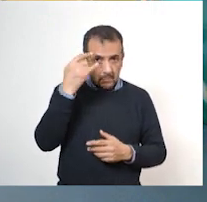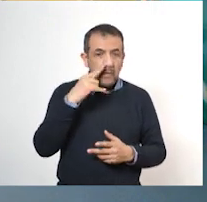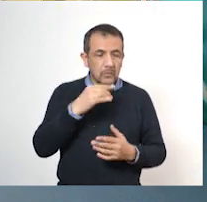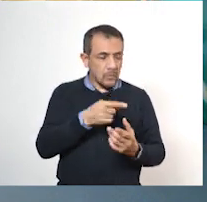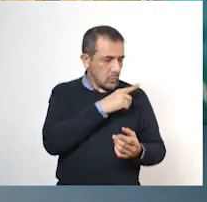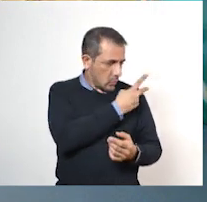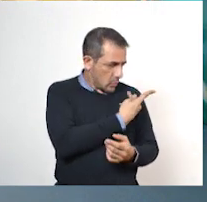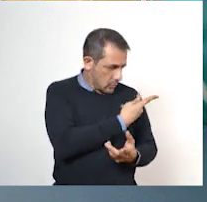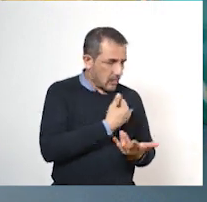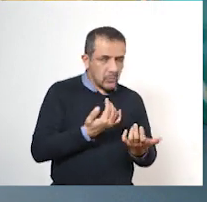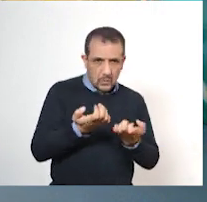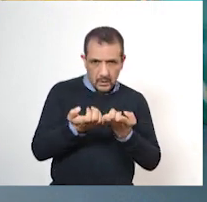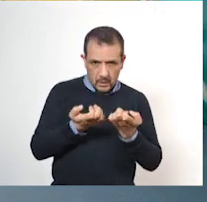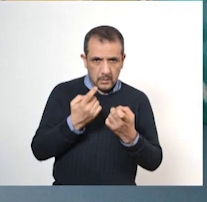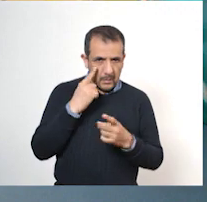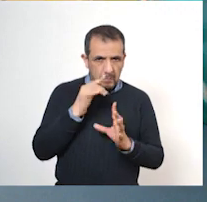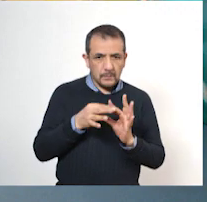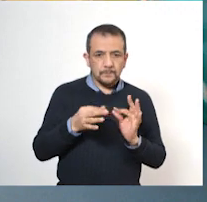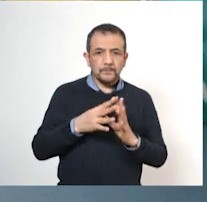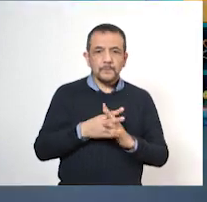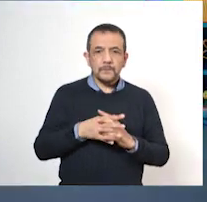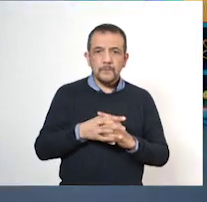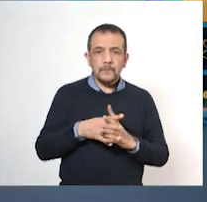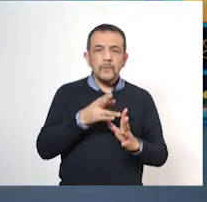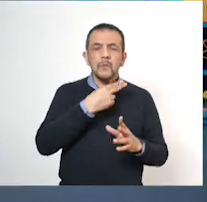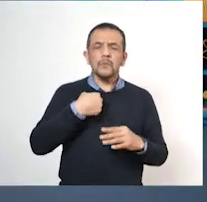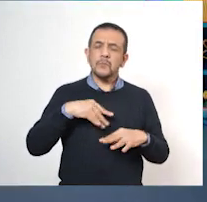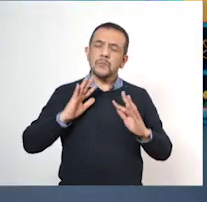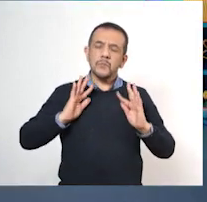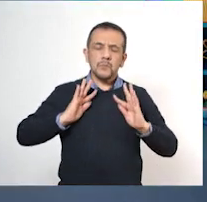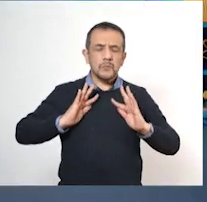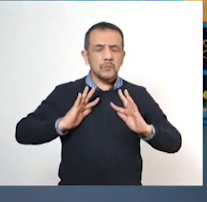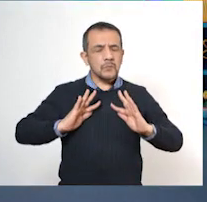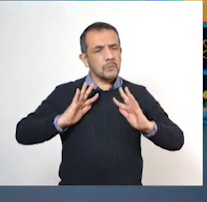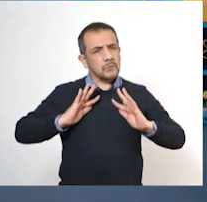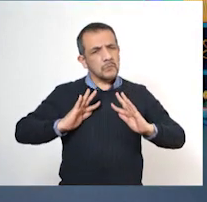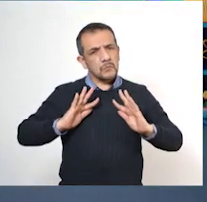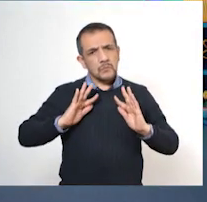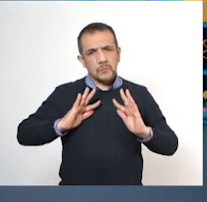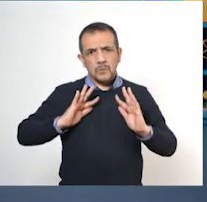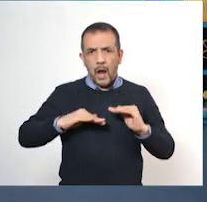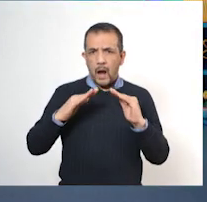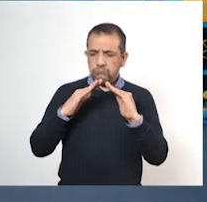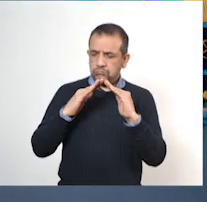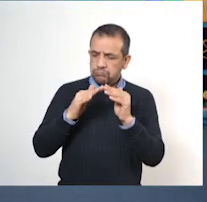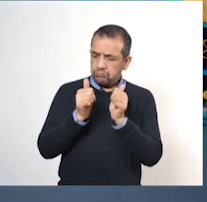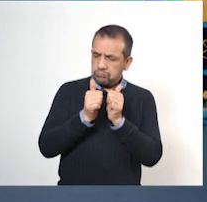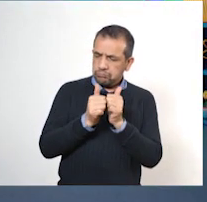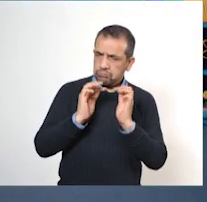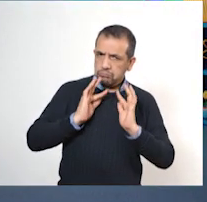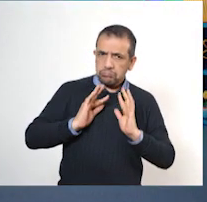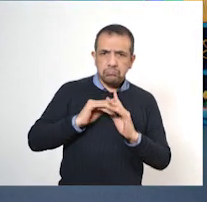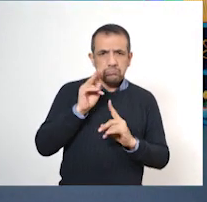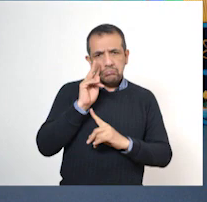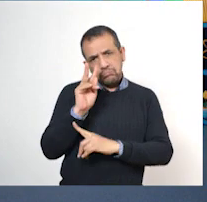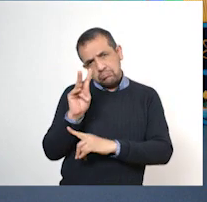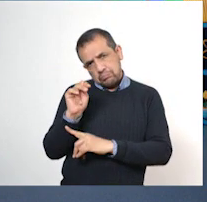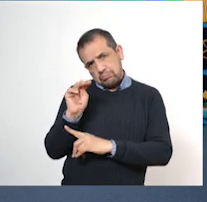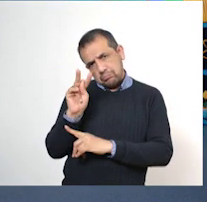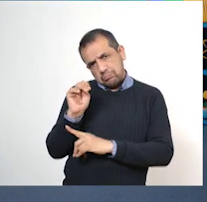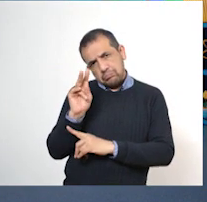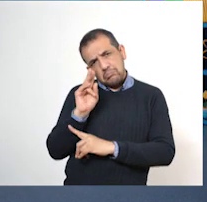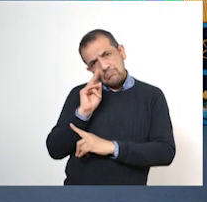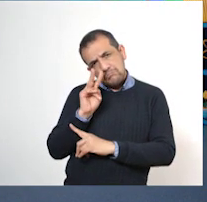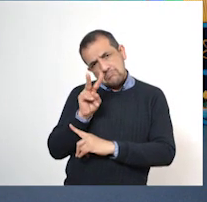Imagínense. Vamos a hacer un ejercicio, doctor Kessy. Adelante. Estamos muy tranquilas, muy tranquilos en casa, viendo